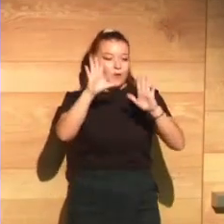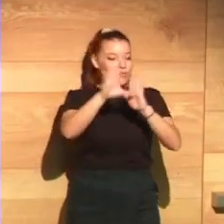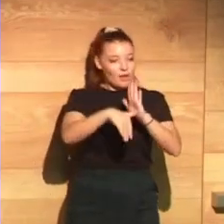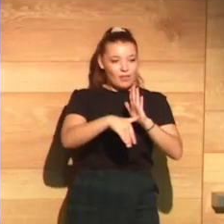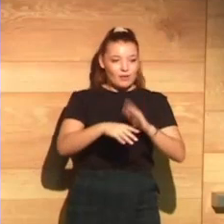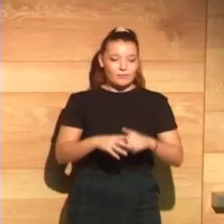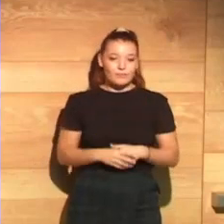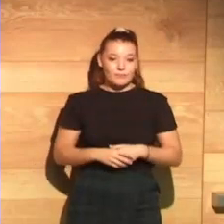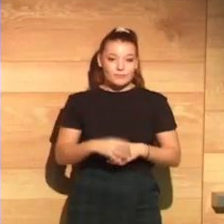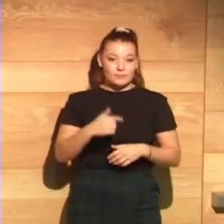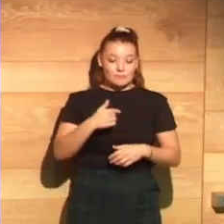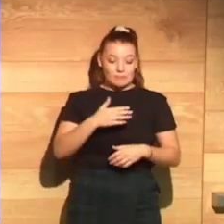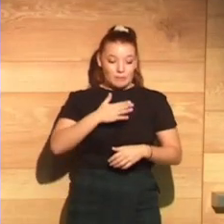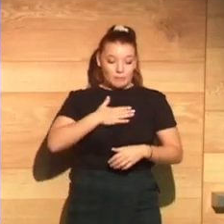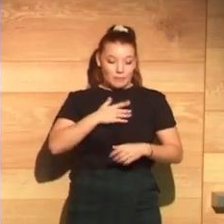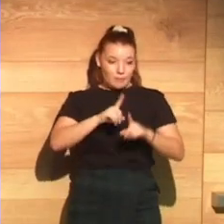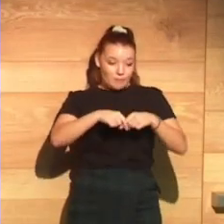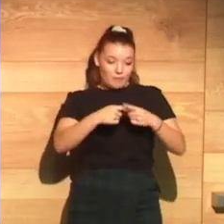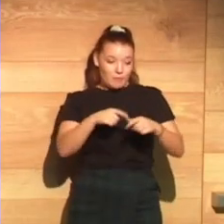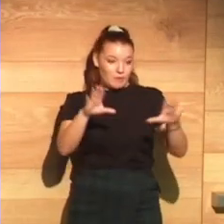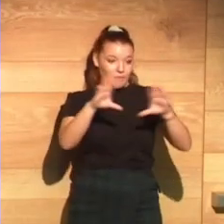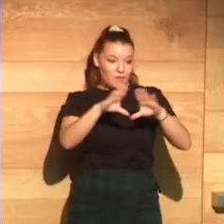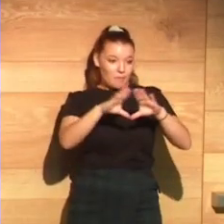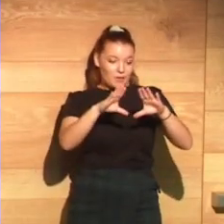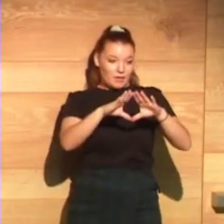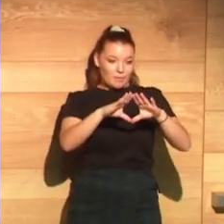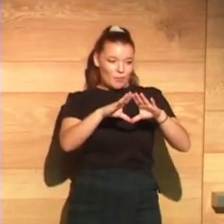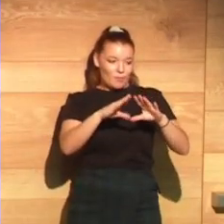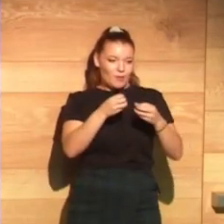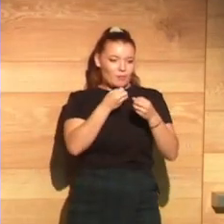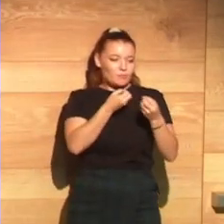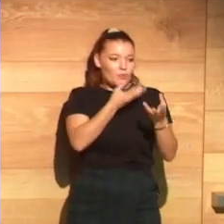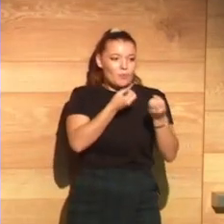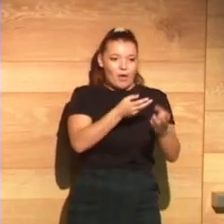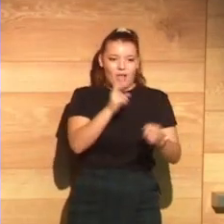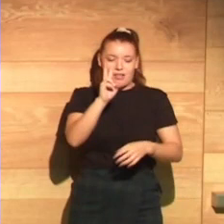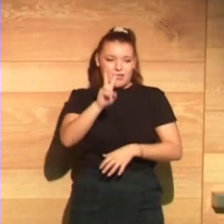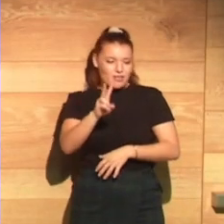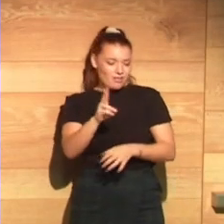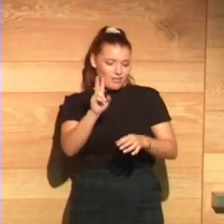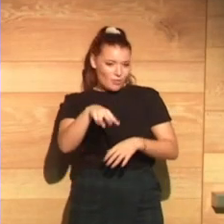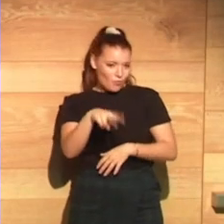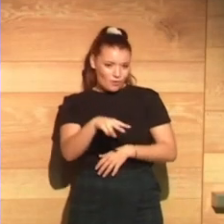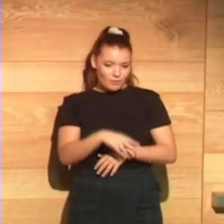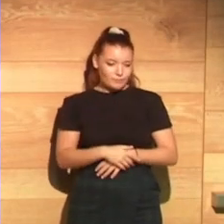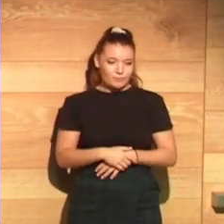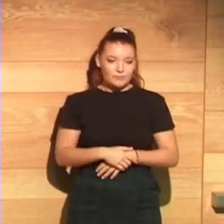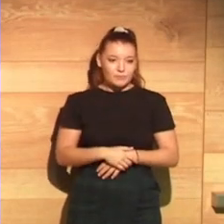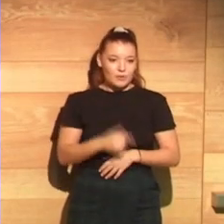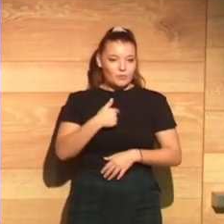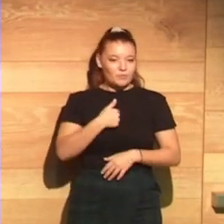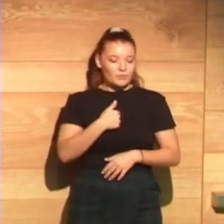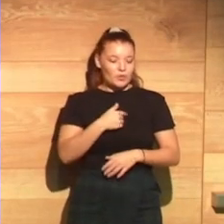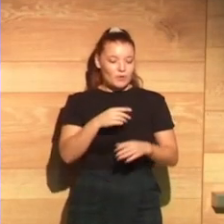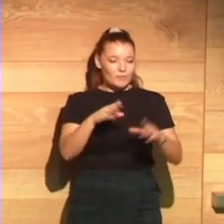feminismo tarde. A mí, en mi familia no me había hablado de feminismo, ni mi contexto habitual, y tardé tiempo